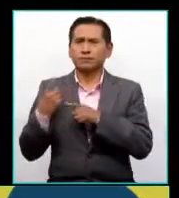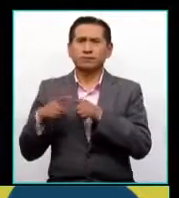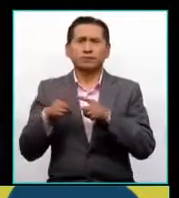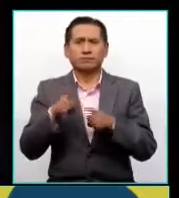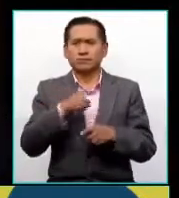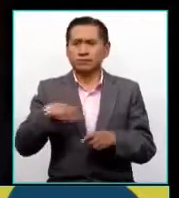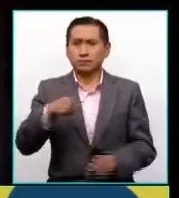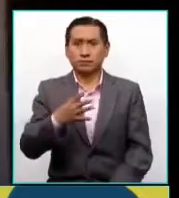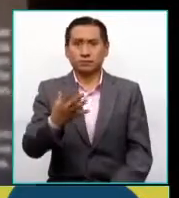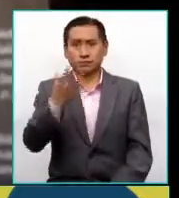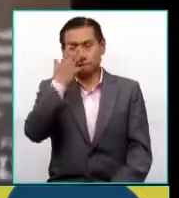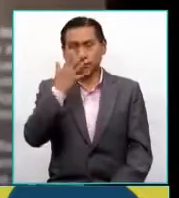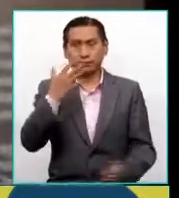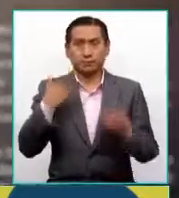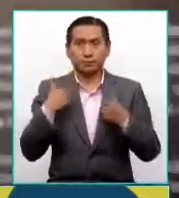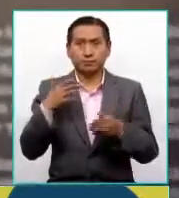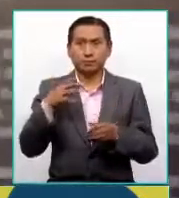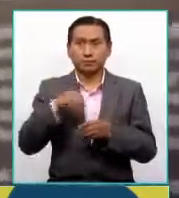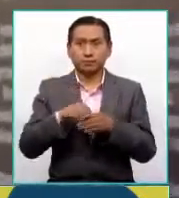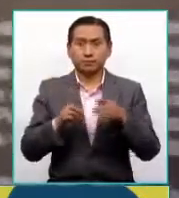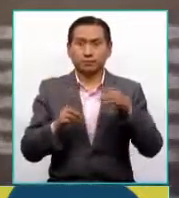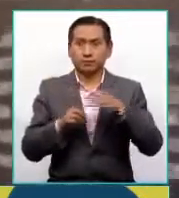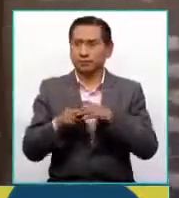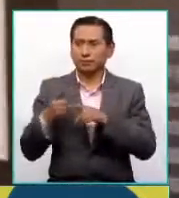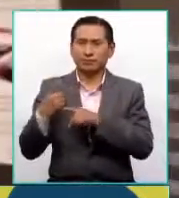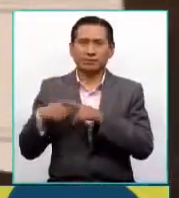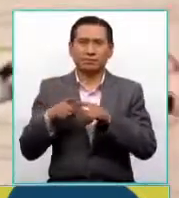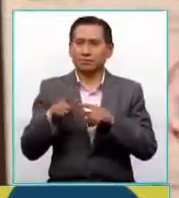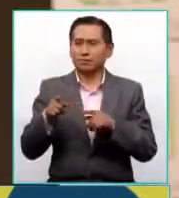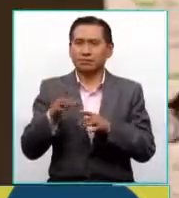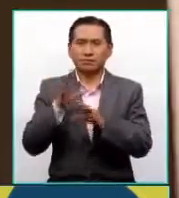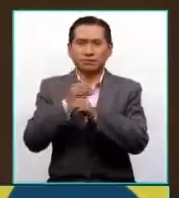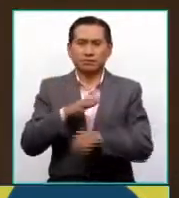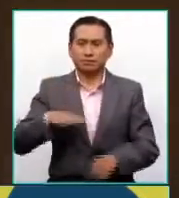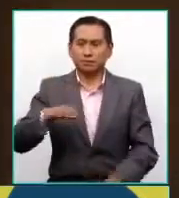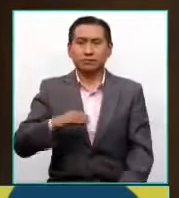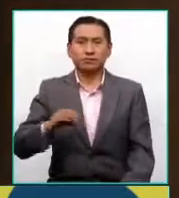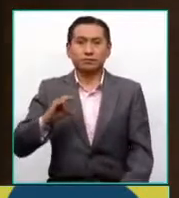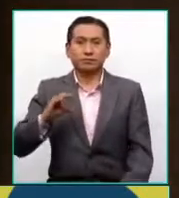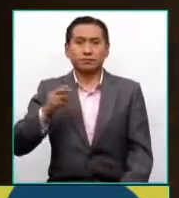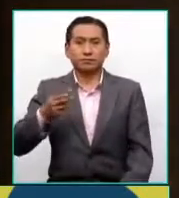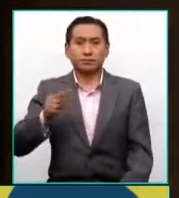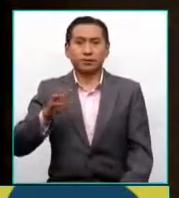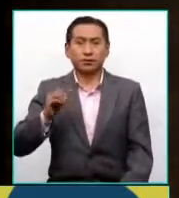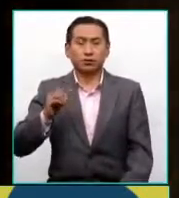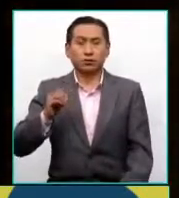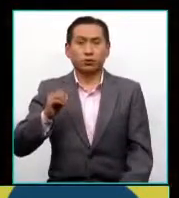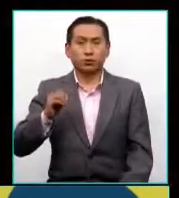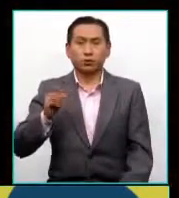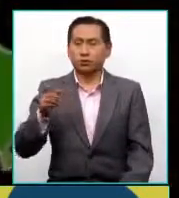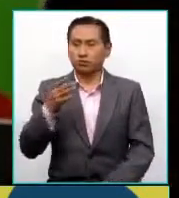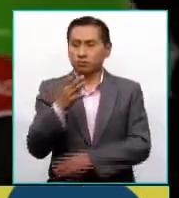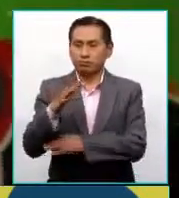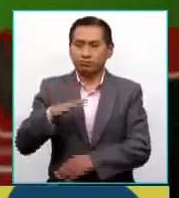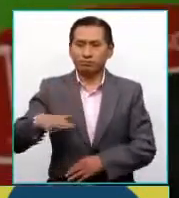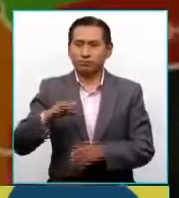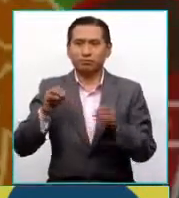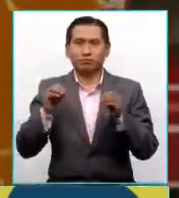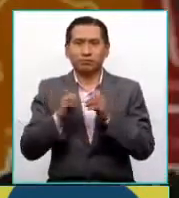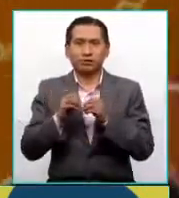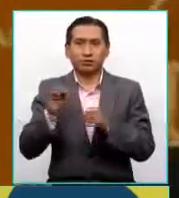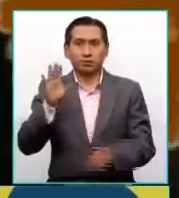de máscaras presentes en danzas y ceremonias en las regiones del Chaco, Andes, Oriente y Amazonía de